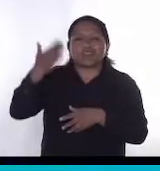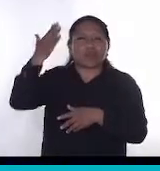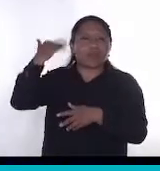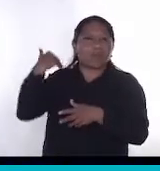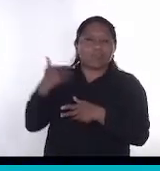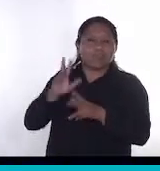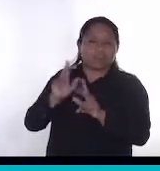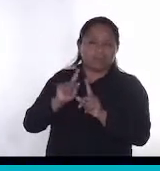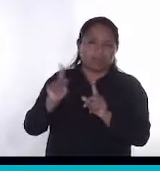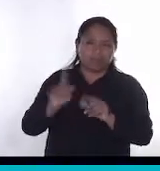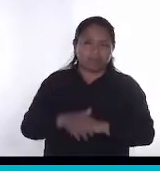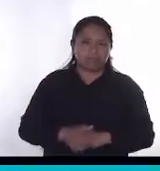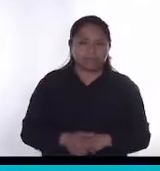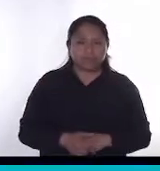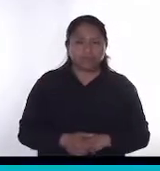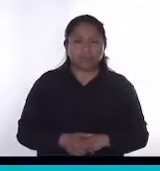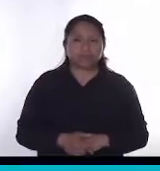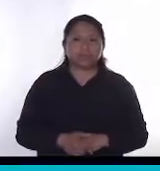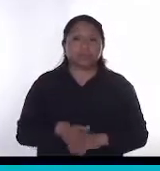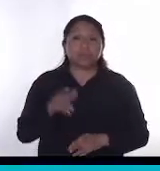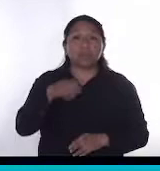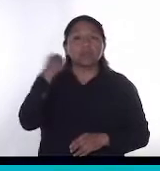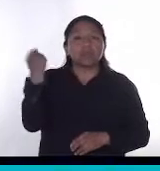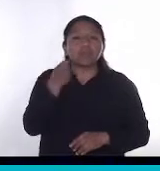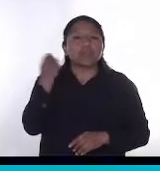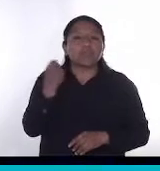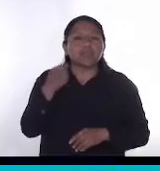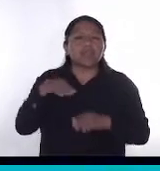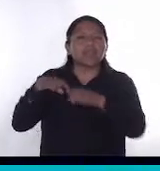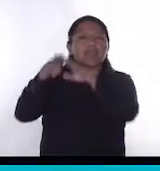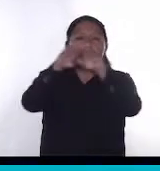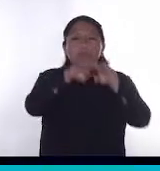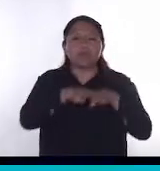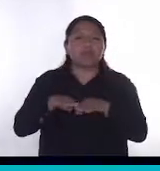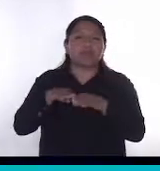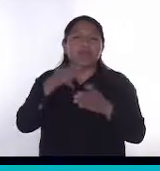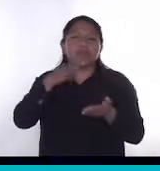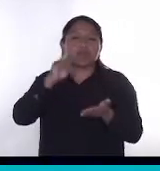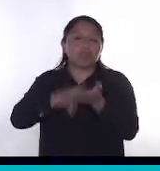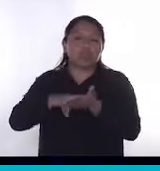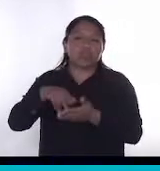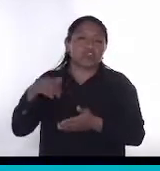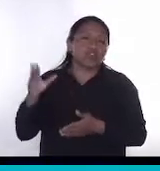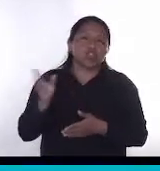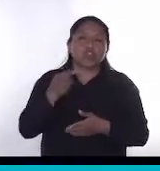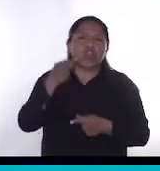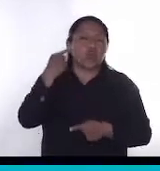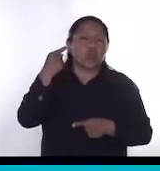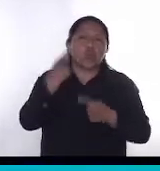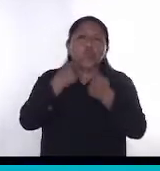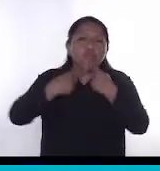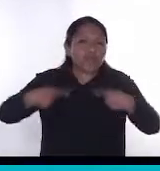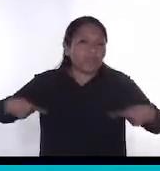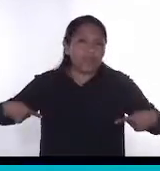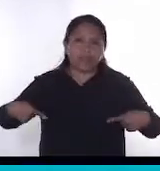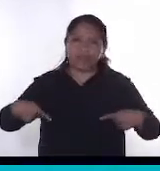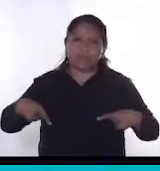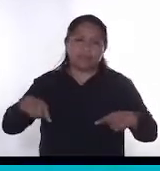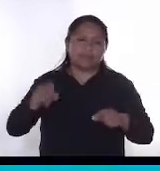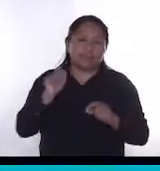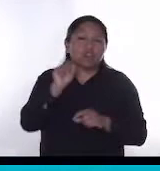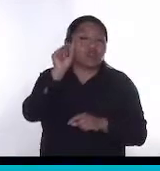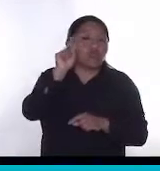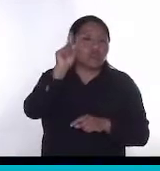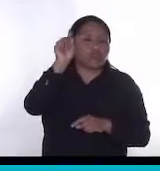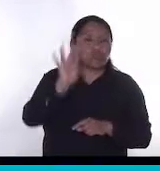por eso es importante homogeneizar las valuaciones de todos los bienes de todos los bienes no